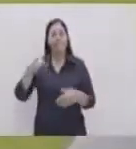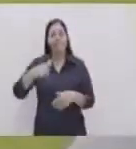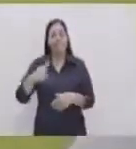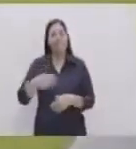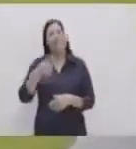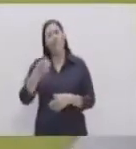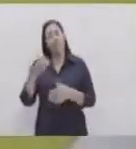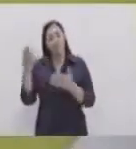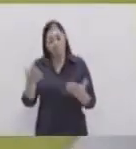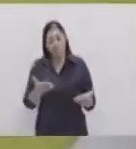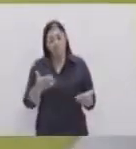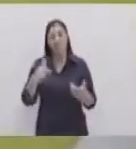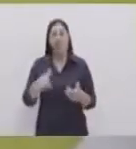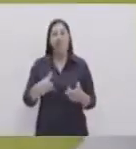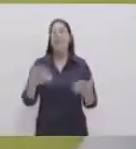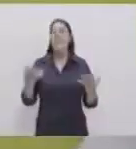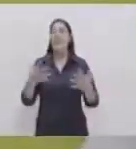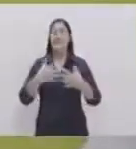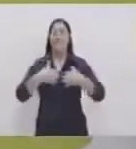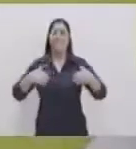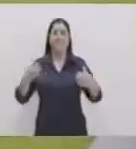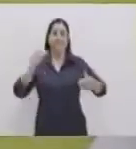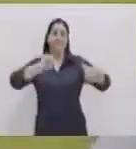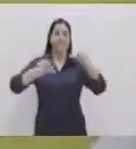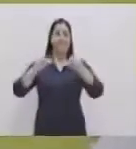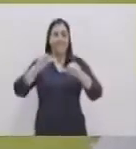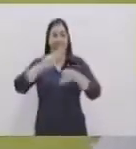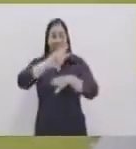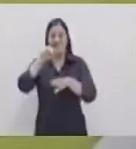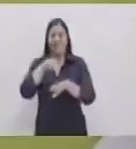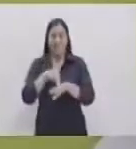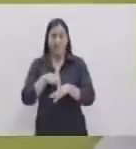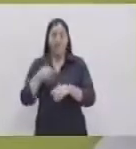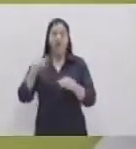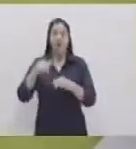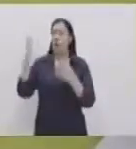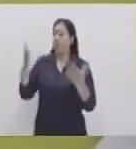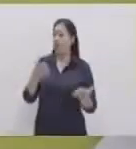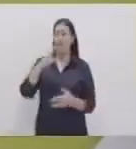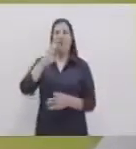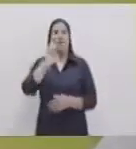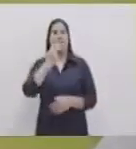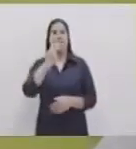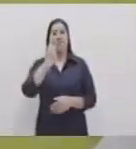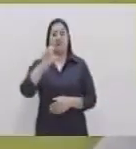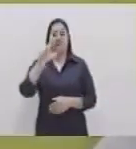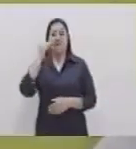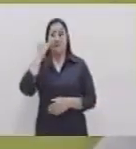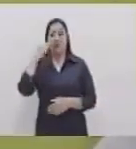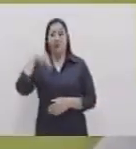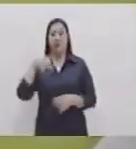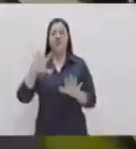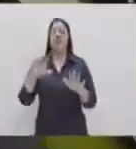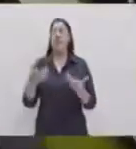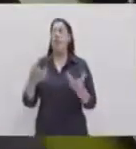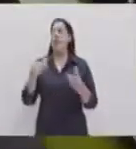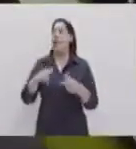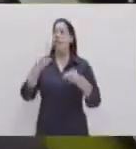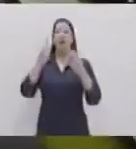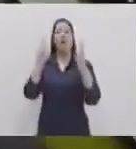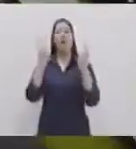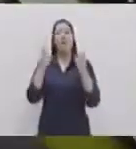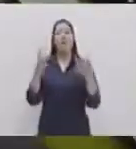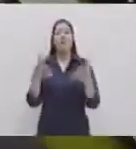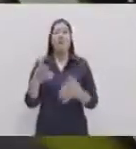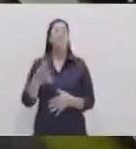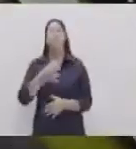Bienvenidos una vez más al segmento de Ciencias Naturales. Hoy nos acompaña nuevamente Evelyn Zapata para enseñarnos más sobre química. Evelyn, es